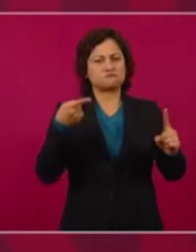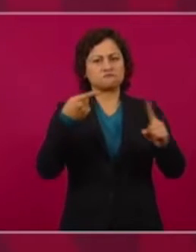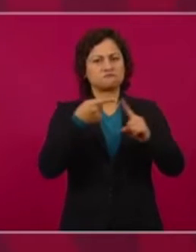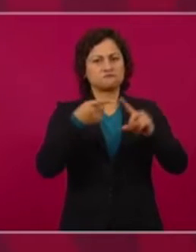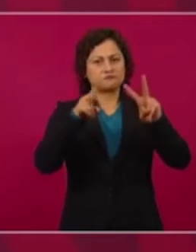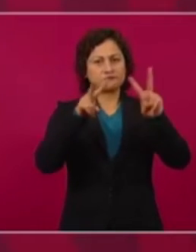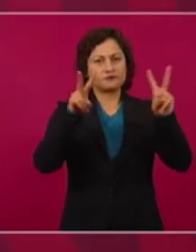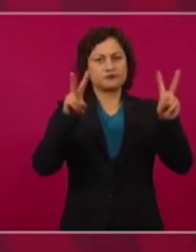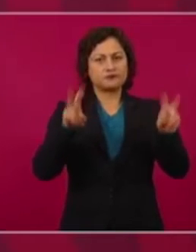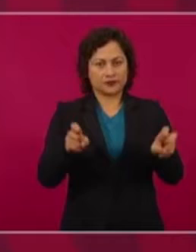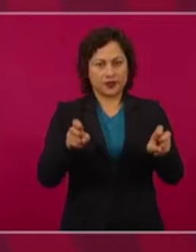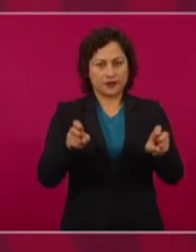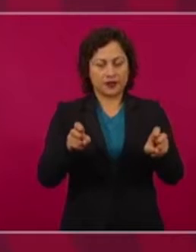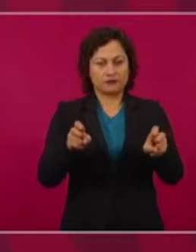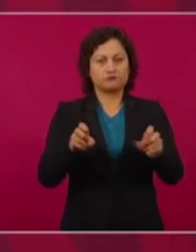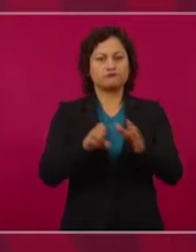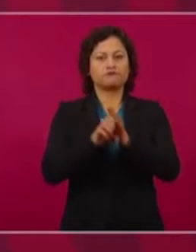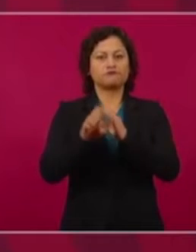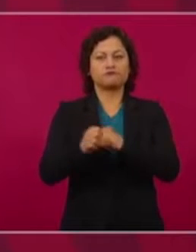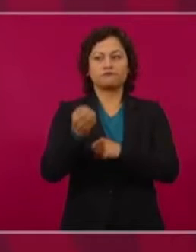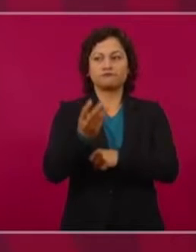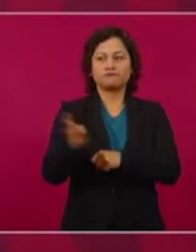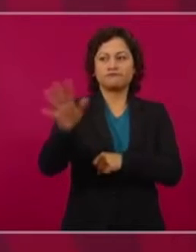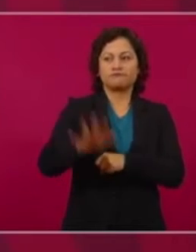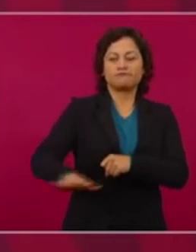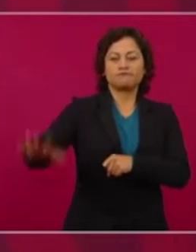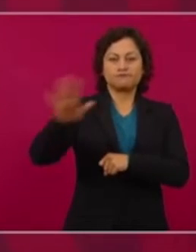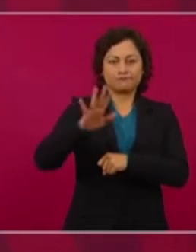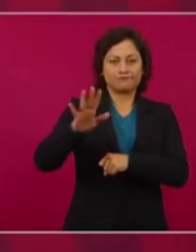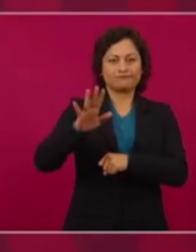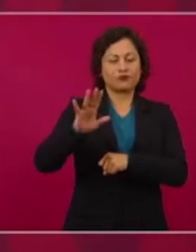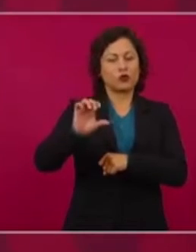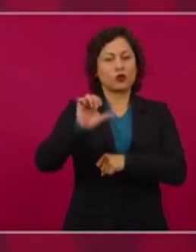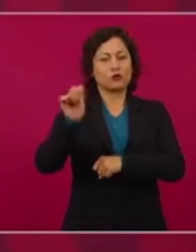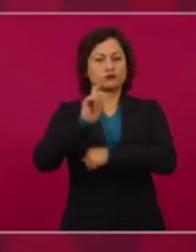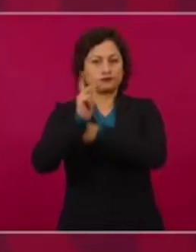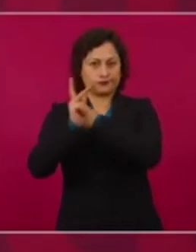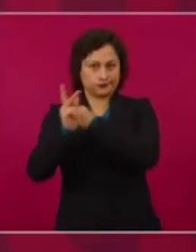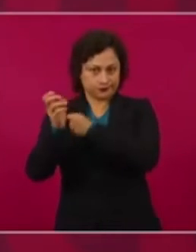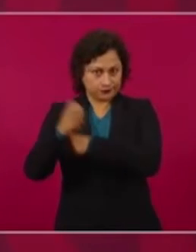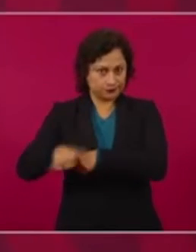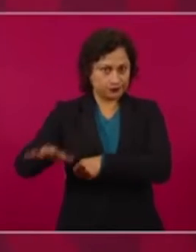de carros extranjeros. Habíamos acordado eso.